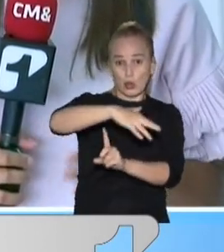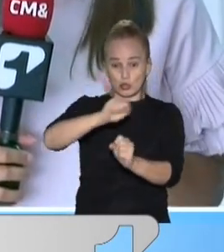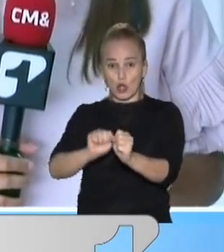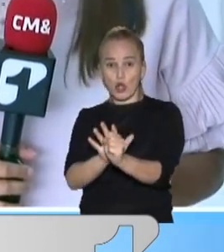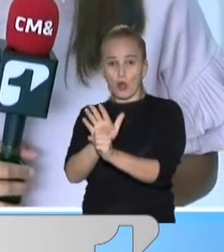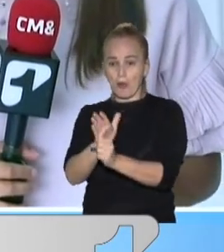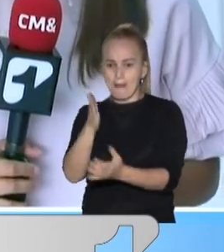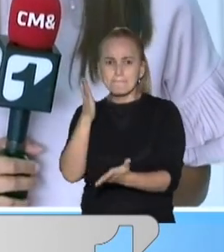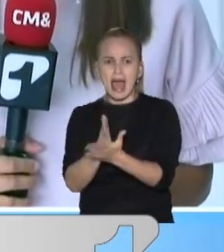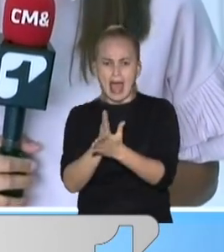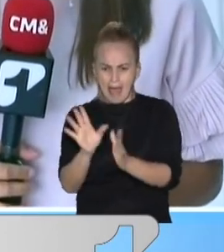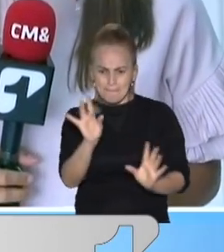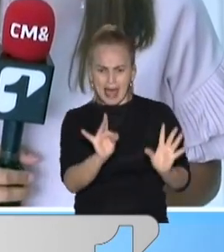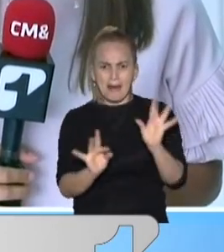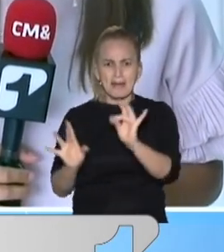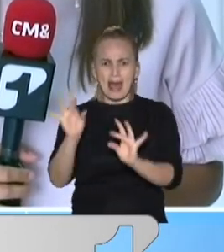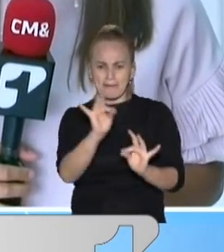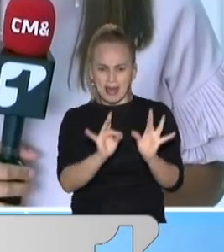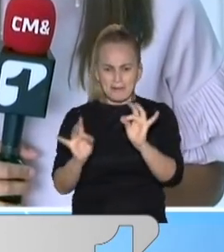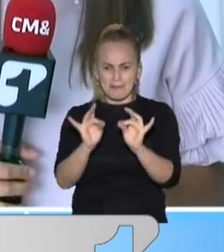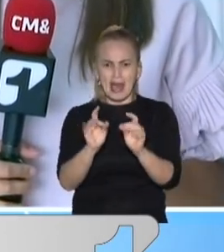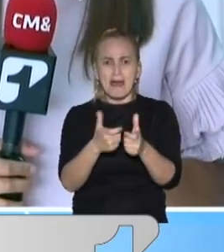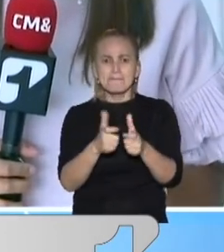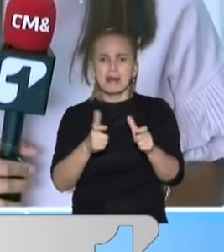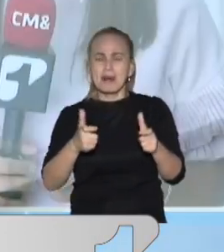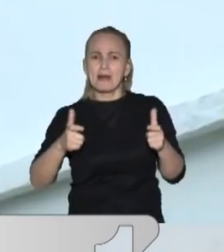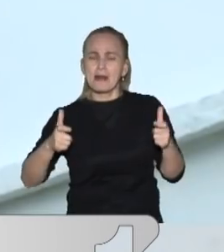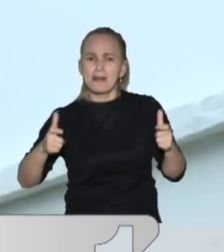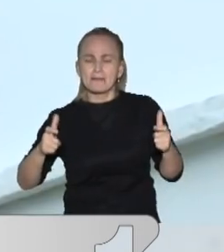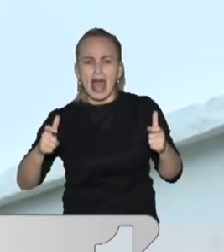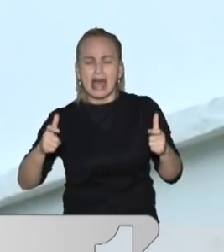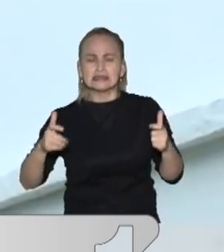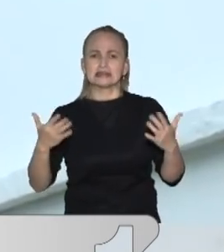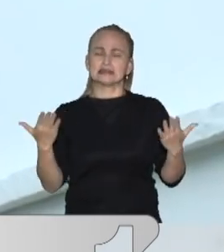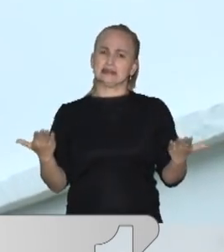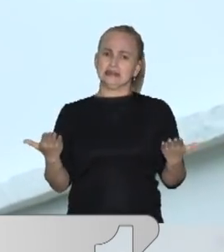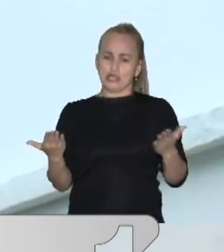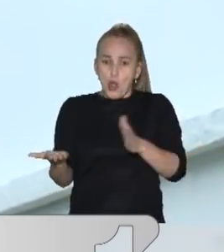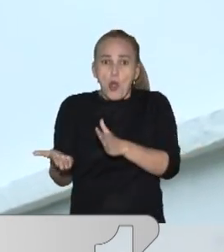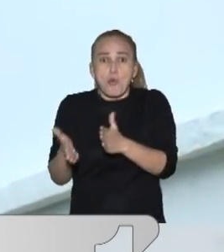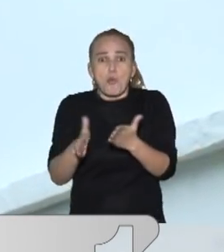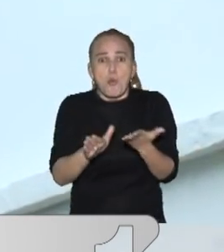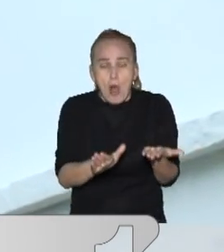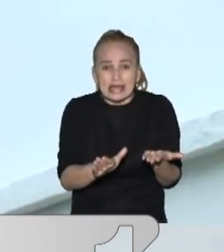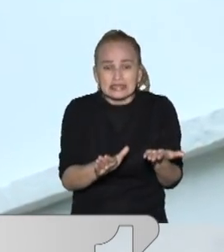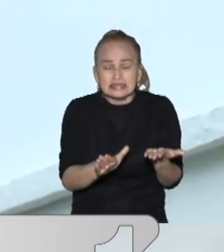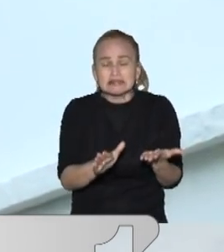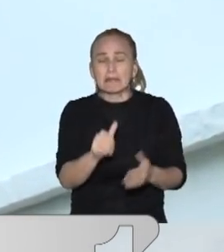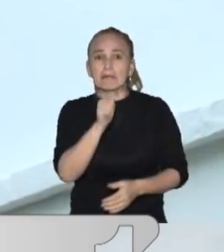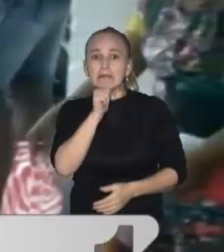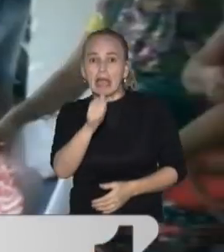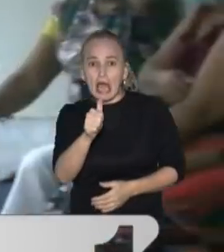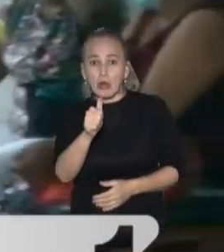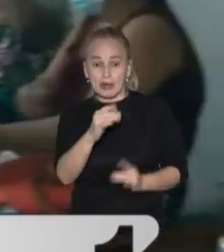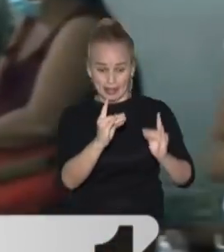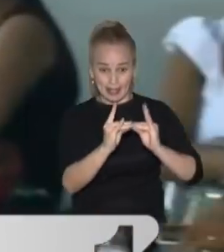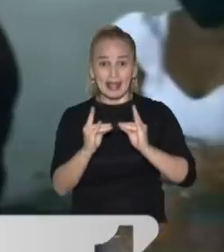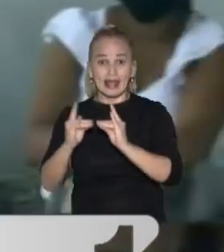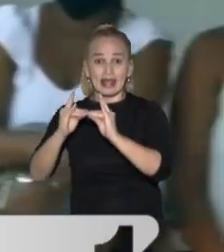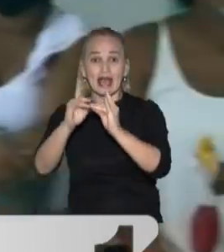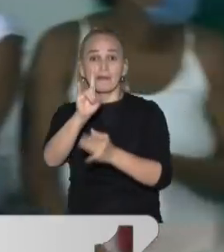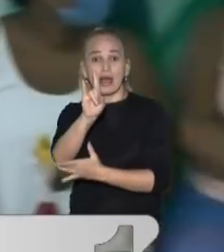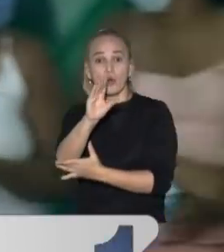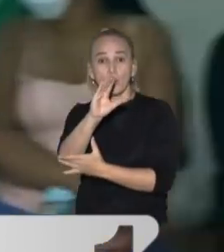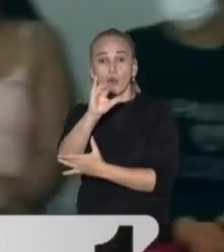Han aumentado de manera significativa los contagios y asimismo las muertes por el virus. La ocupación UCI está